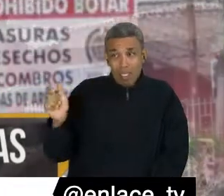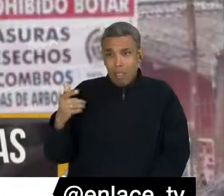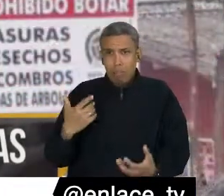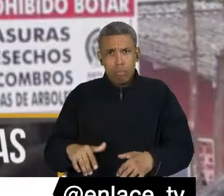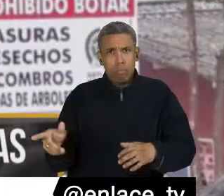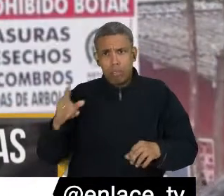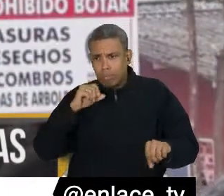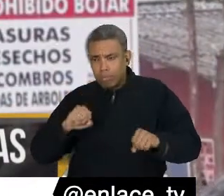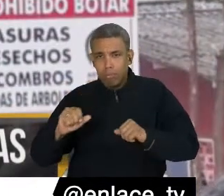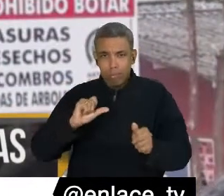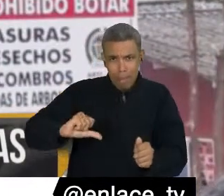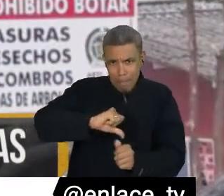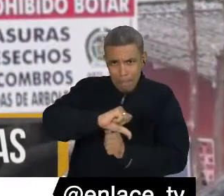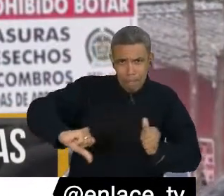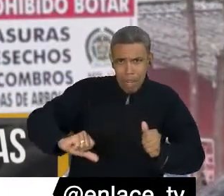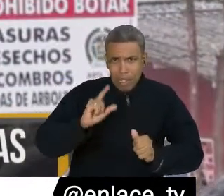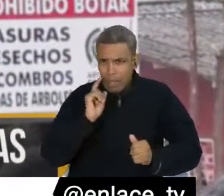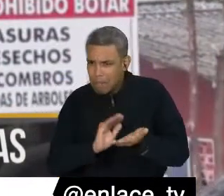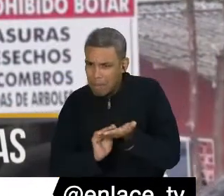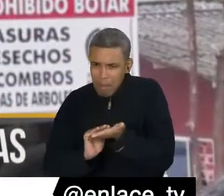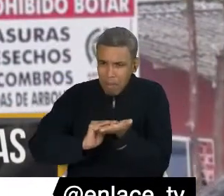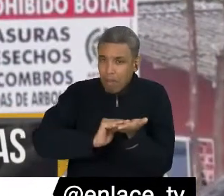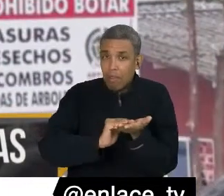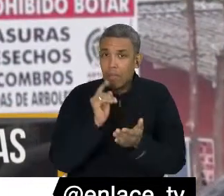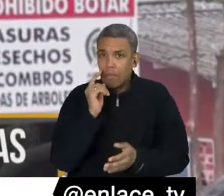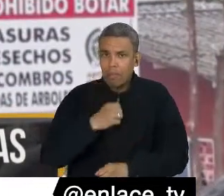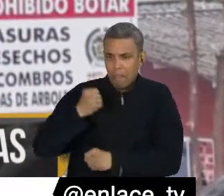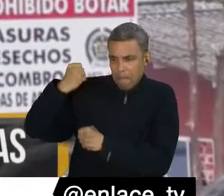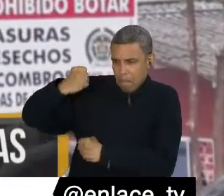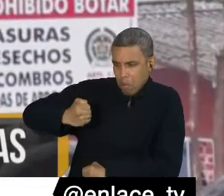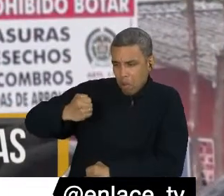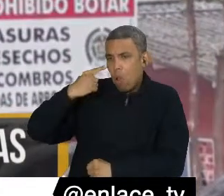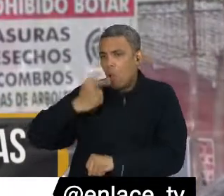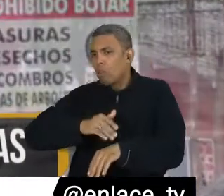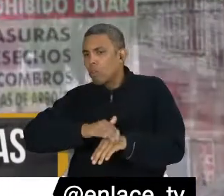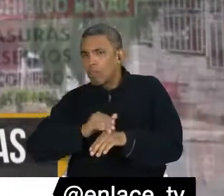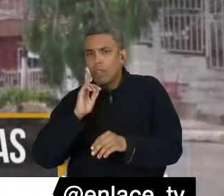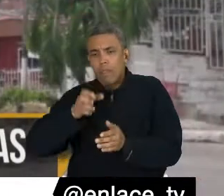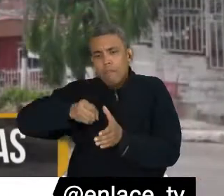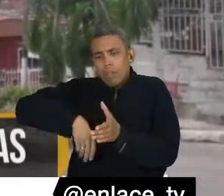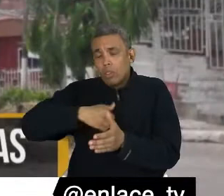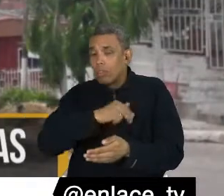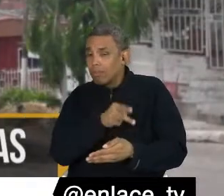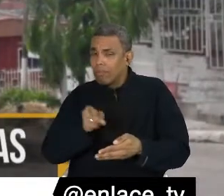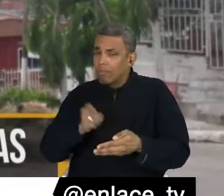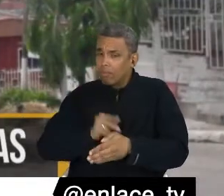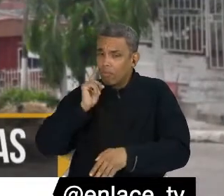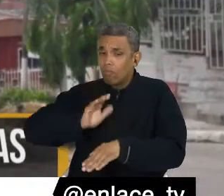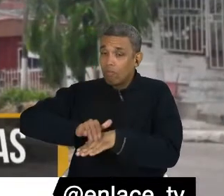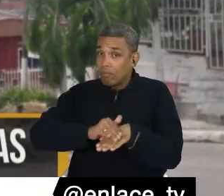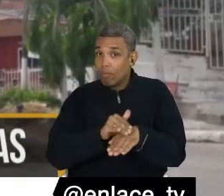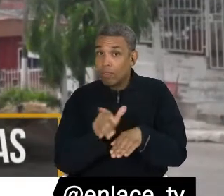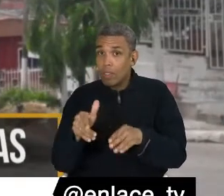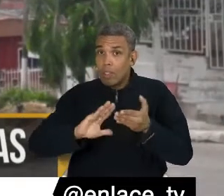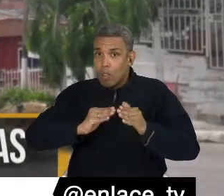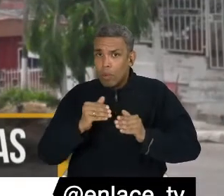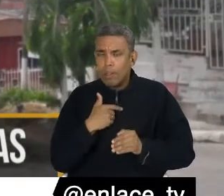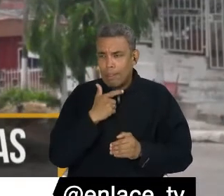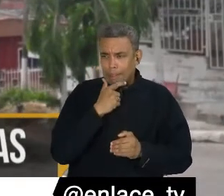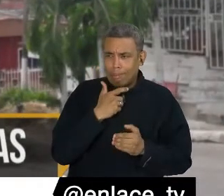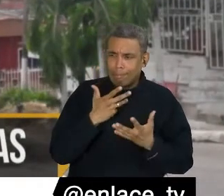parque del sector, con avisos que advierten de la prohibición de botar basuras, escombros, entre otros desechos, busca sensibilizar a la ciudadanía